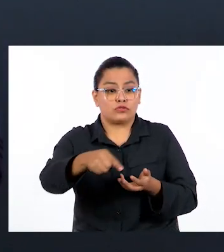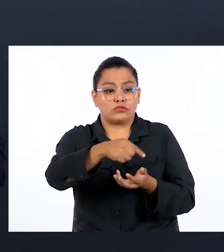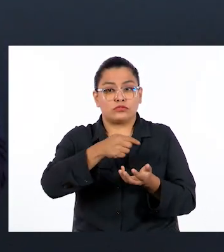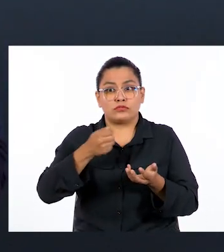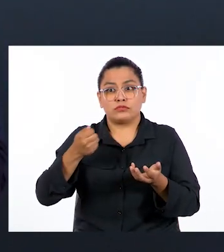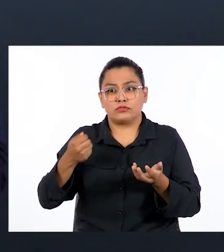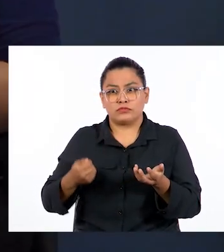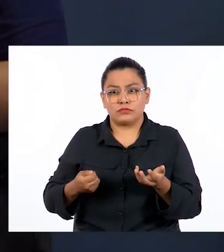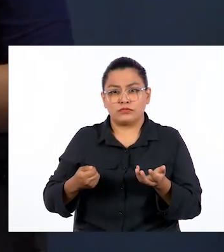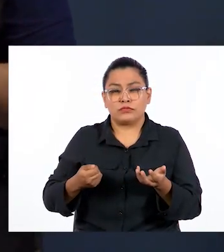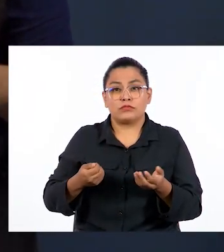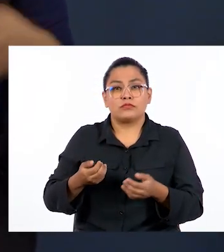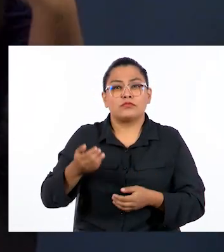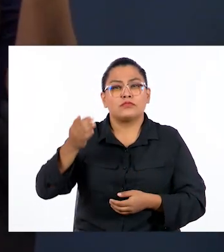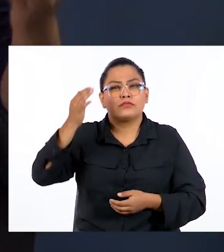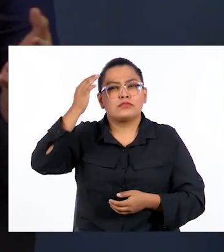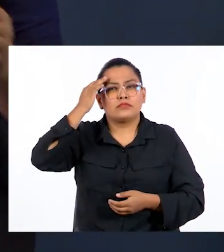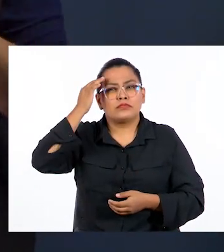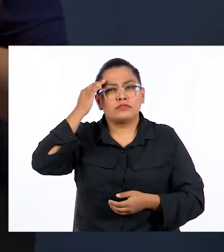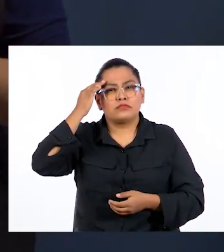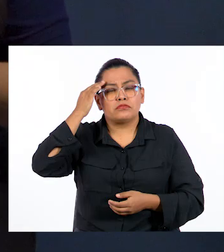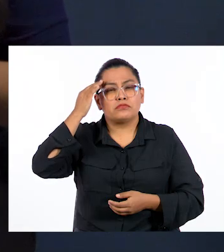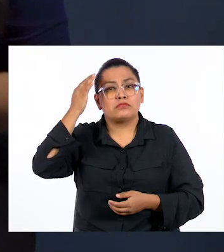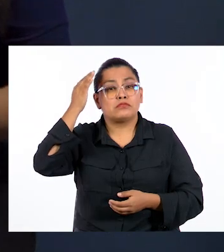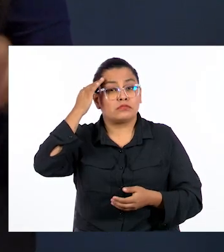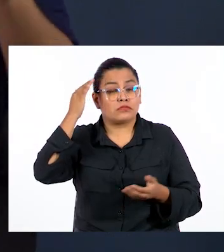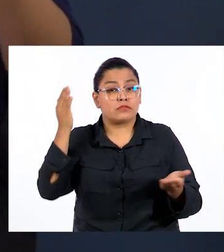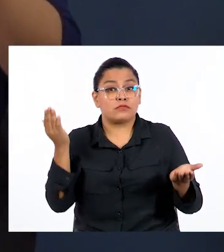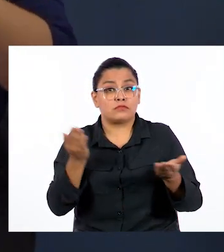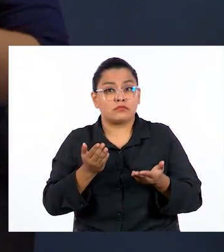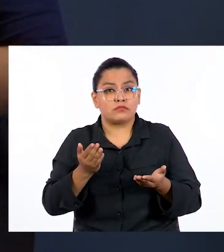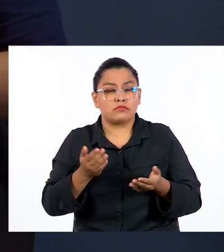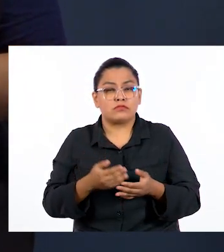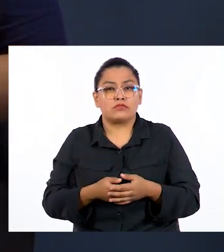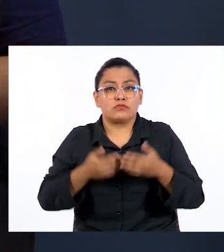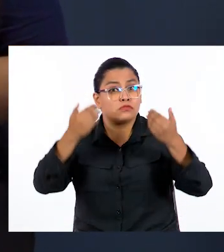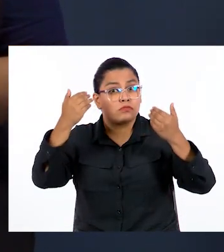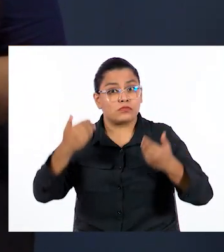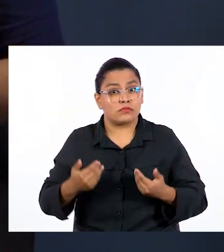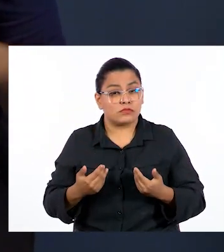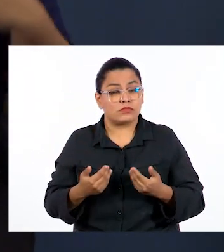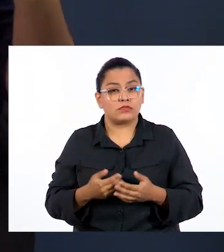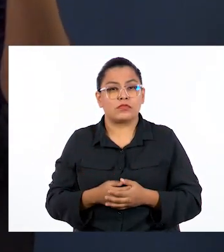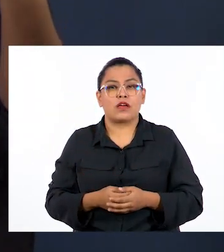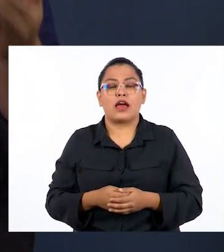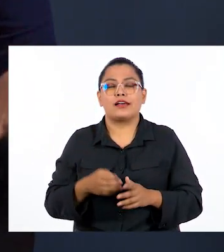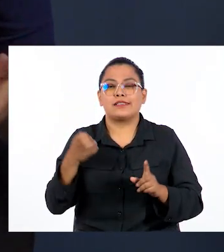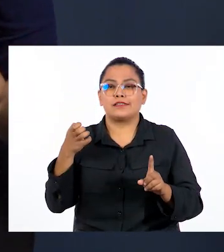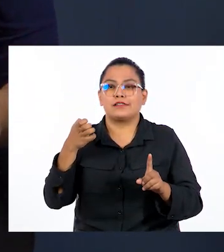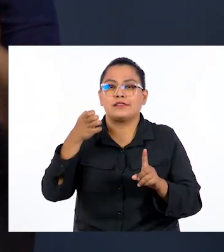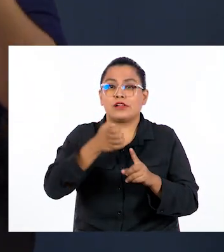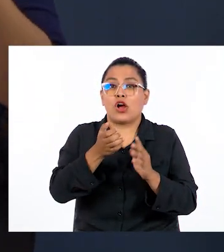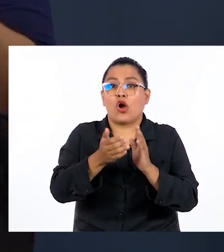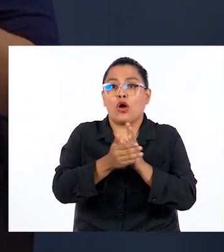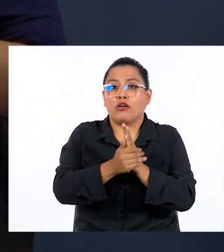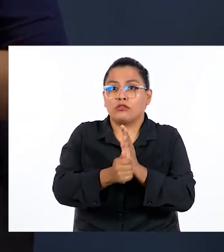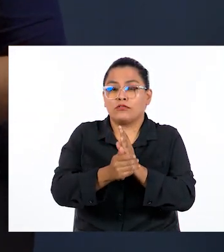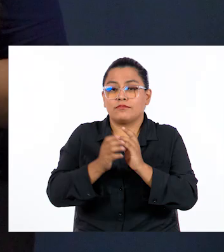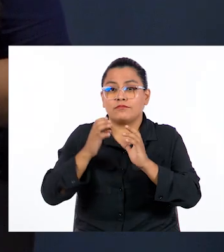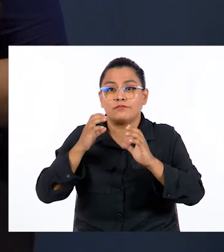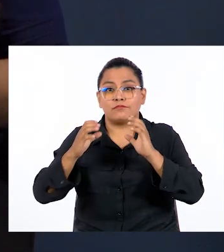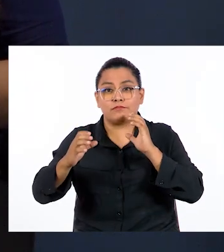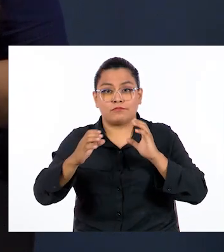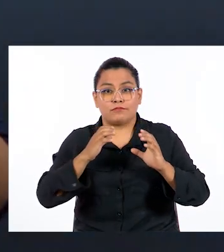el ciudadano? Es por ello que se retoma el enfoque por competencia, el enfoque comunicativo propio